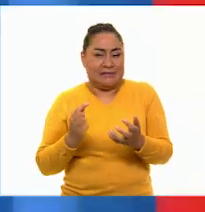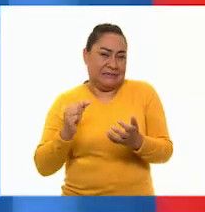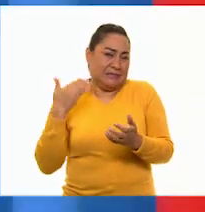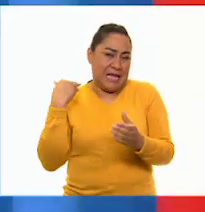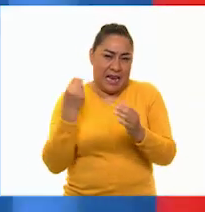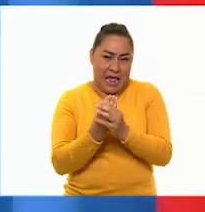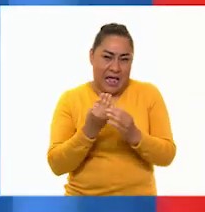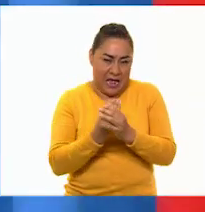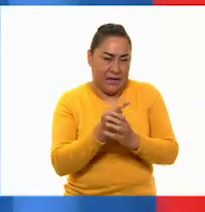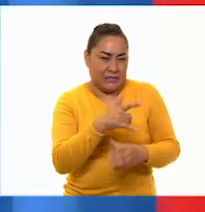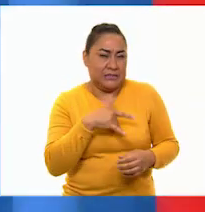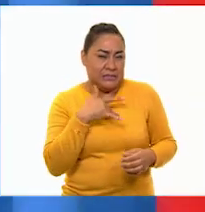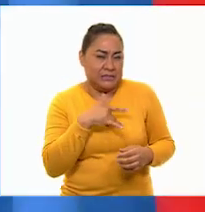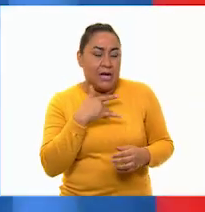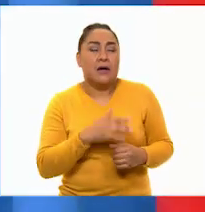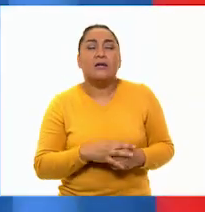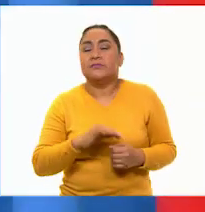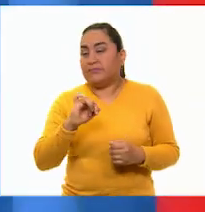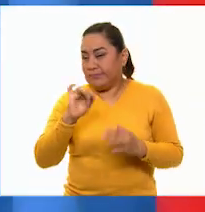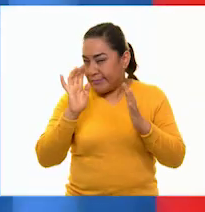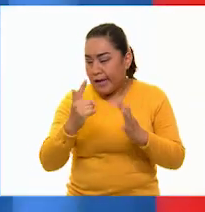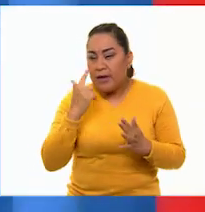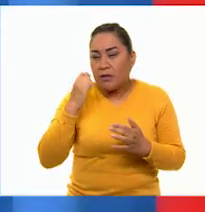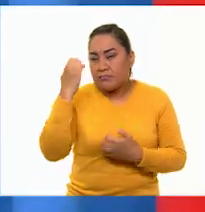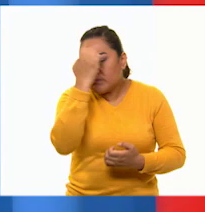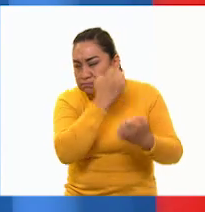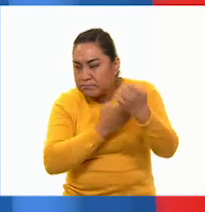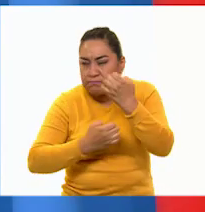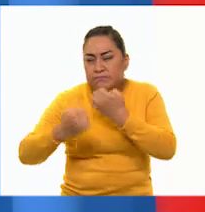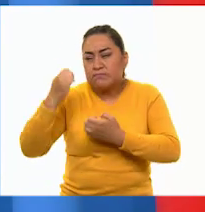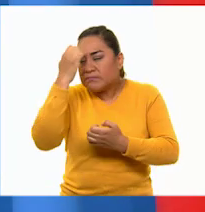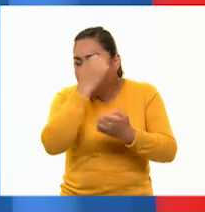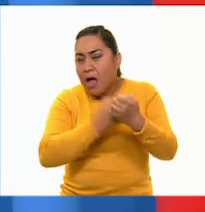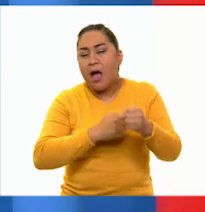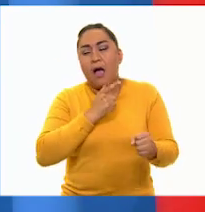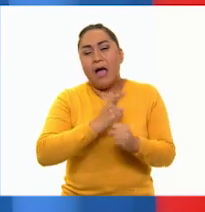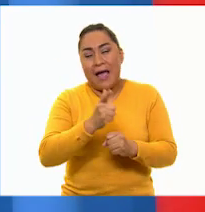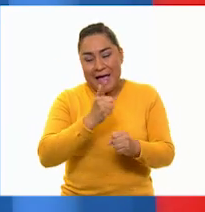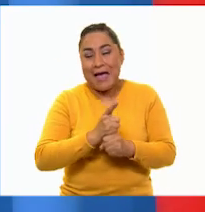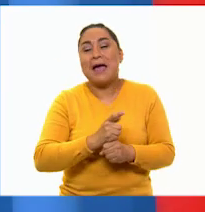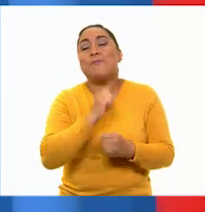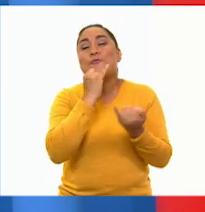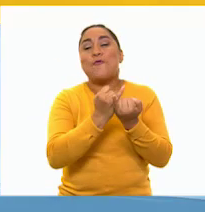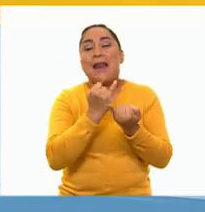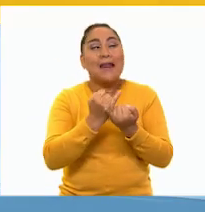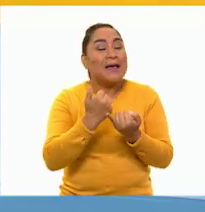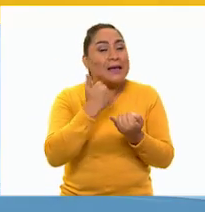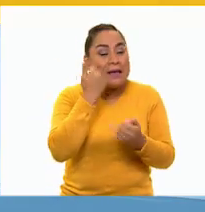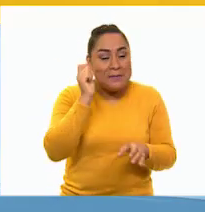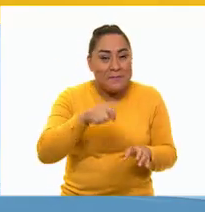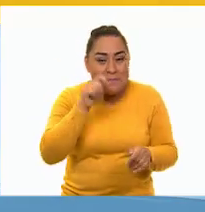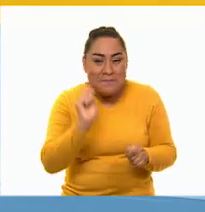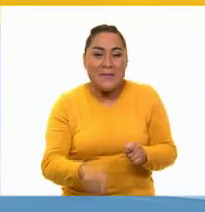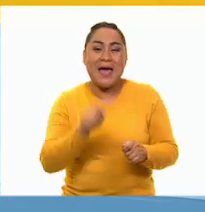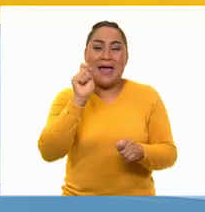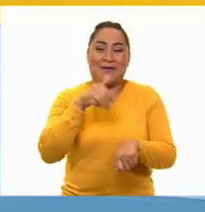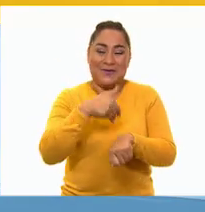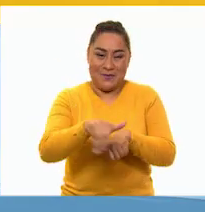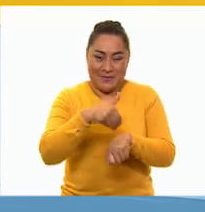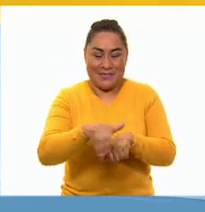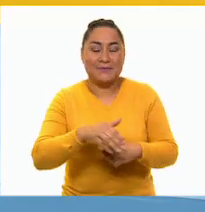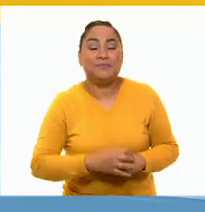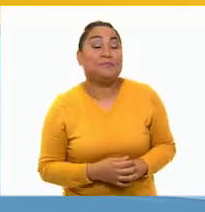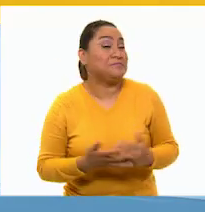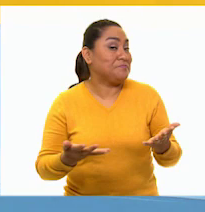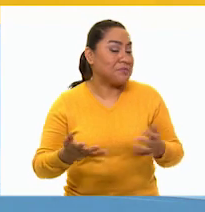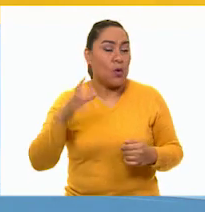sesiones? Claro, maestra. Hemos analizado varias situaciones y hasta subastamos números. Bien, pues el día de hoy vamos